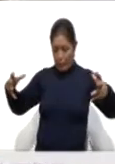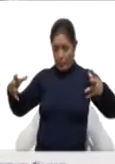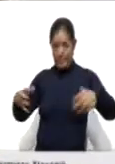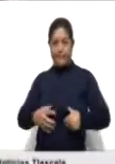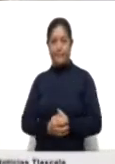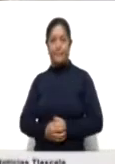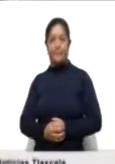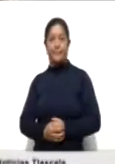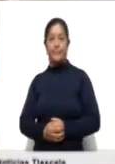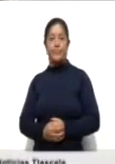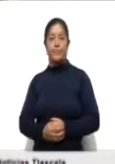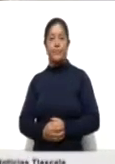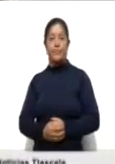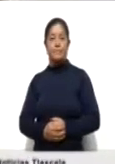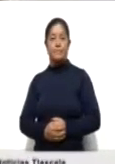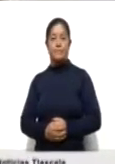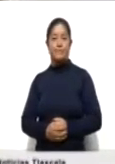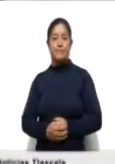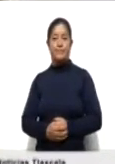Bueno, pues estamos también